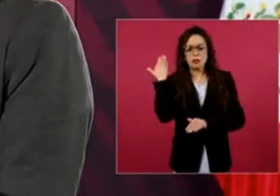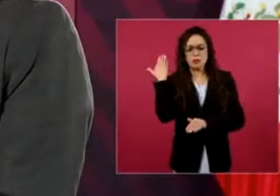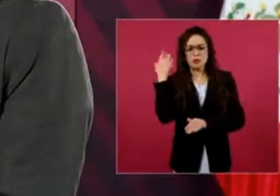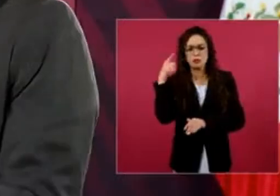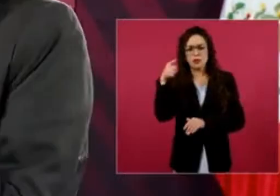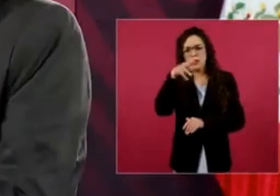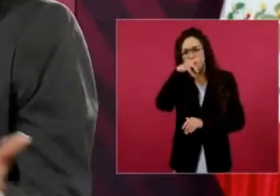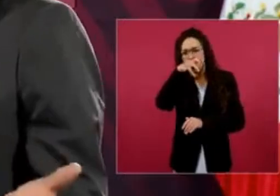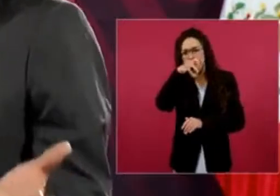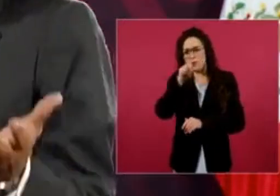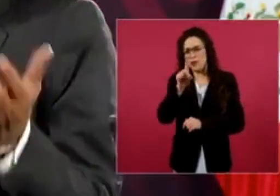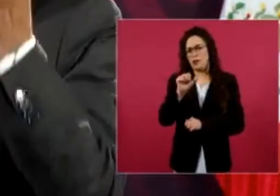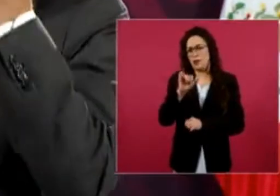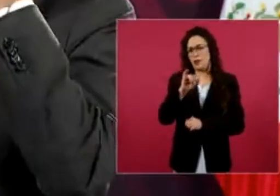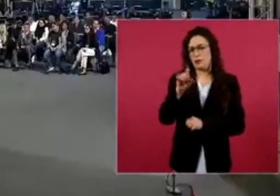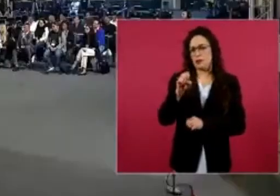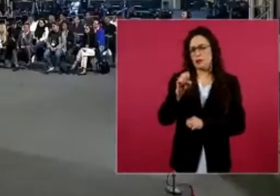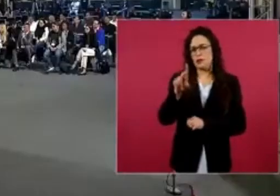Y así